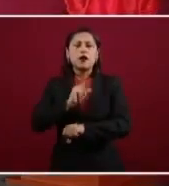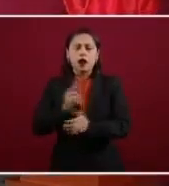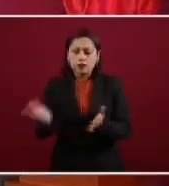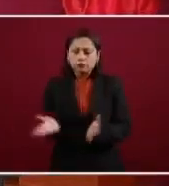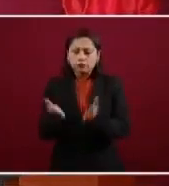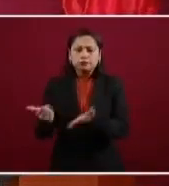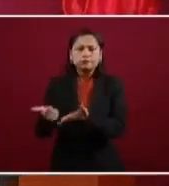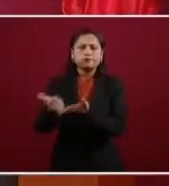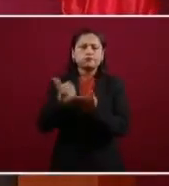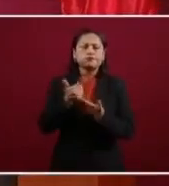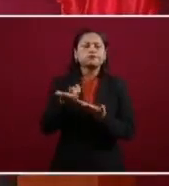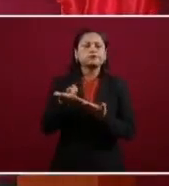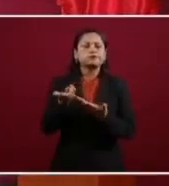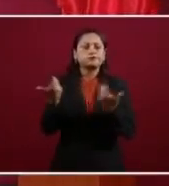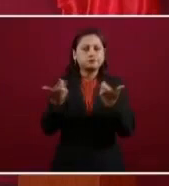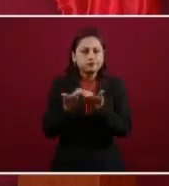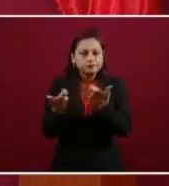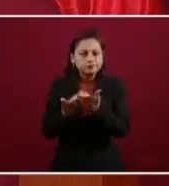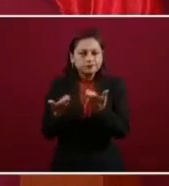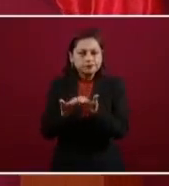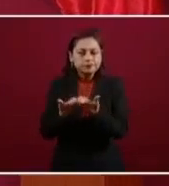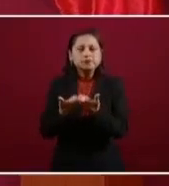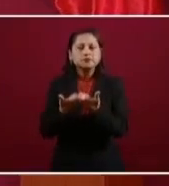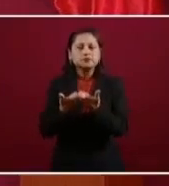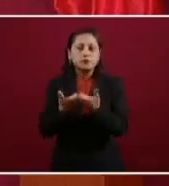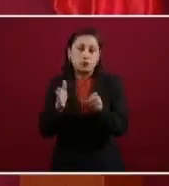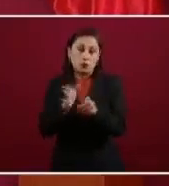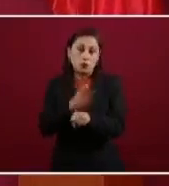por eso este acuerdo